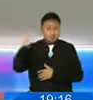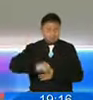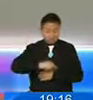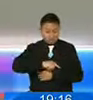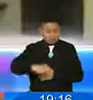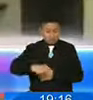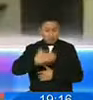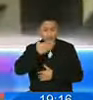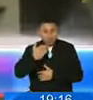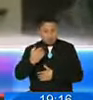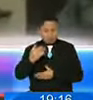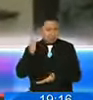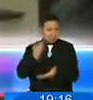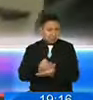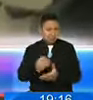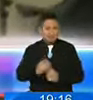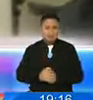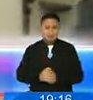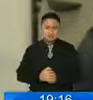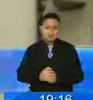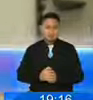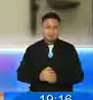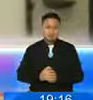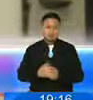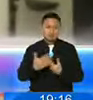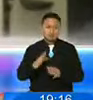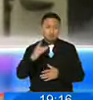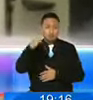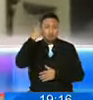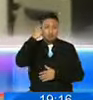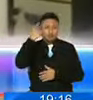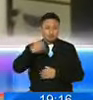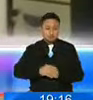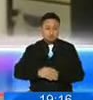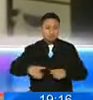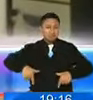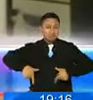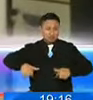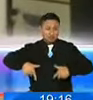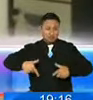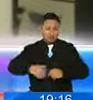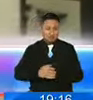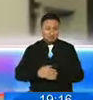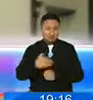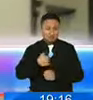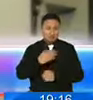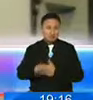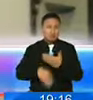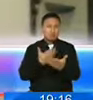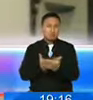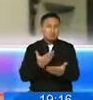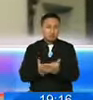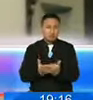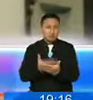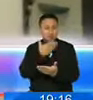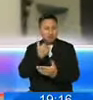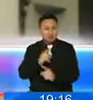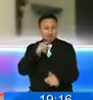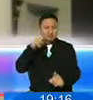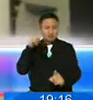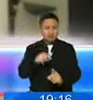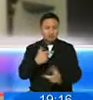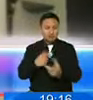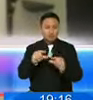no haber ido. Yo creo que Lenín Moreno ha optado por hacer conocer sus propuestas más directamente a